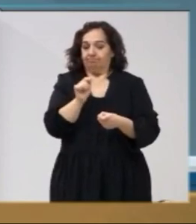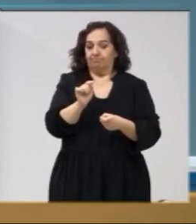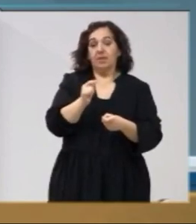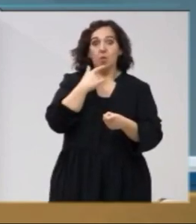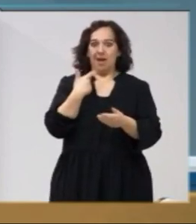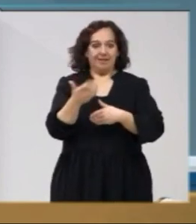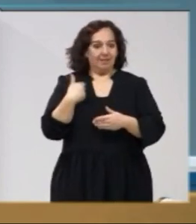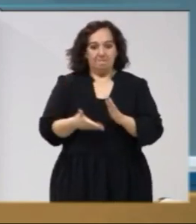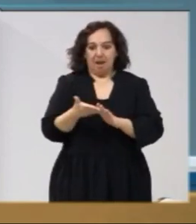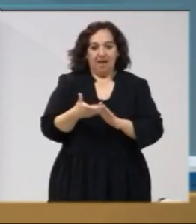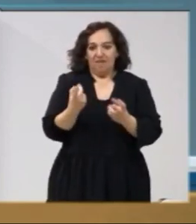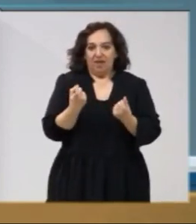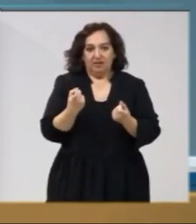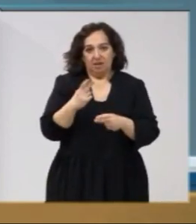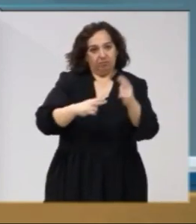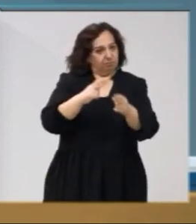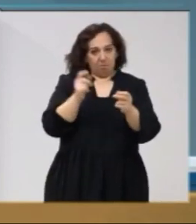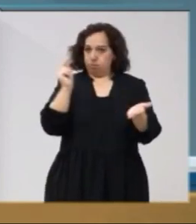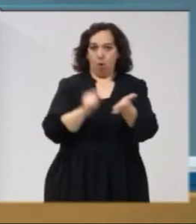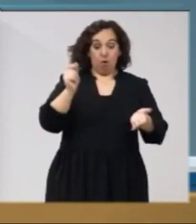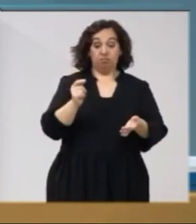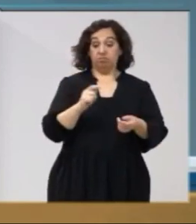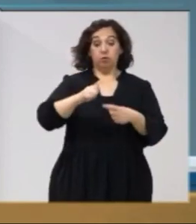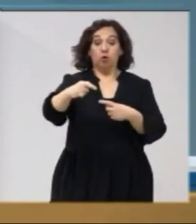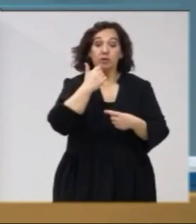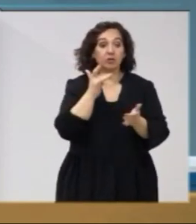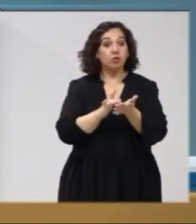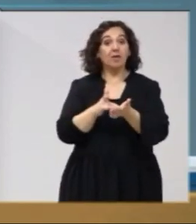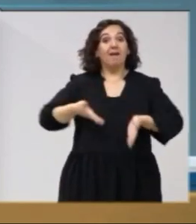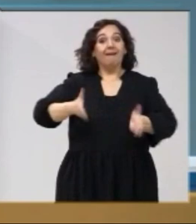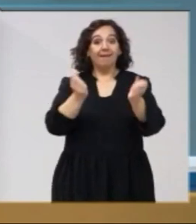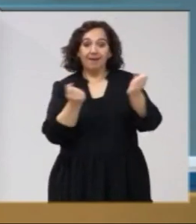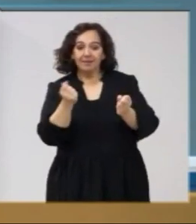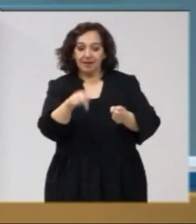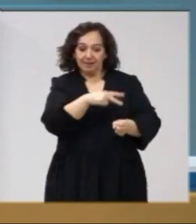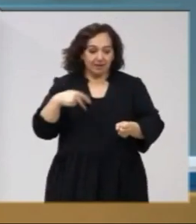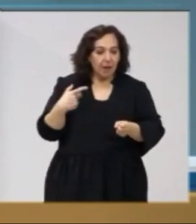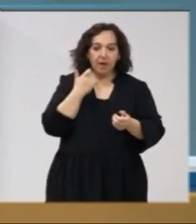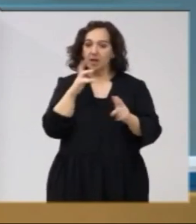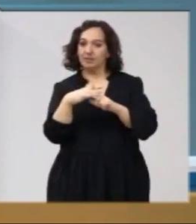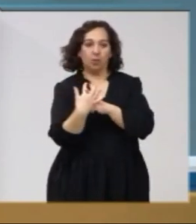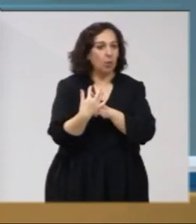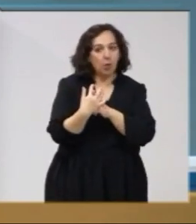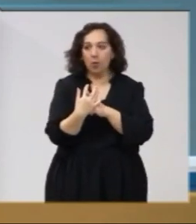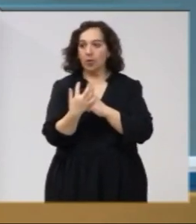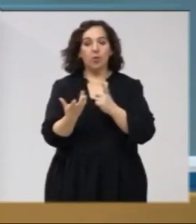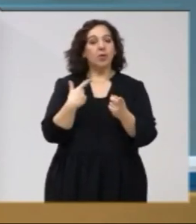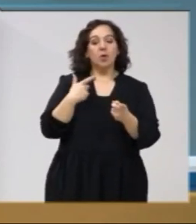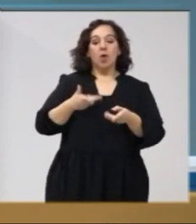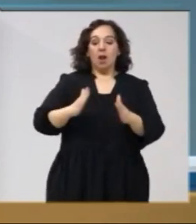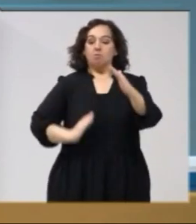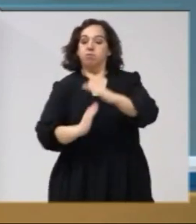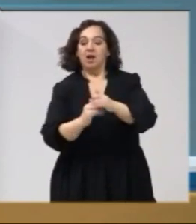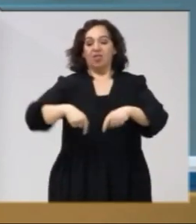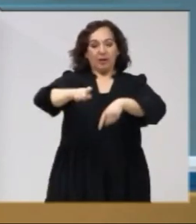inmediata ejecución. Todos los días ocurren en las carreteras de Cantabria circunstancias que impiden la circulación